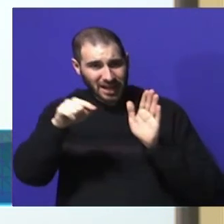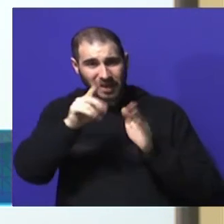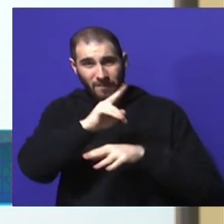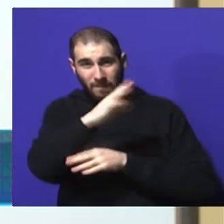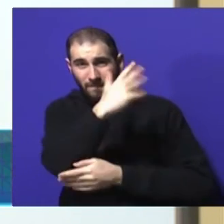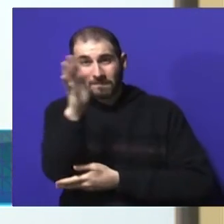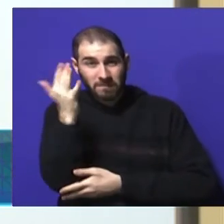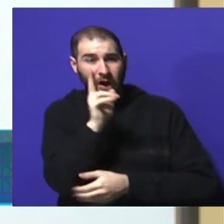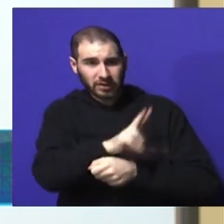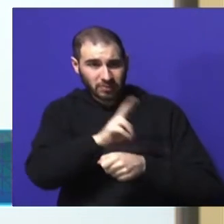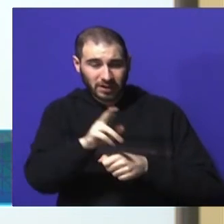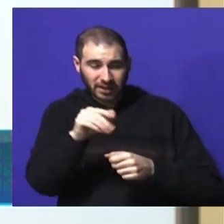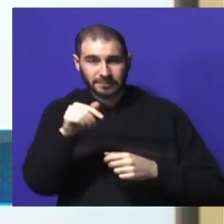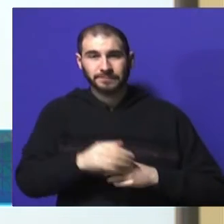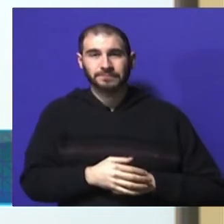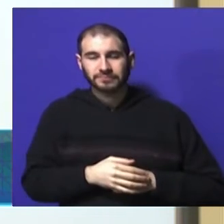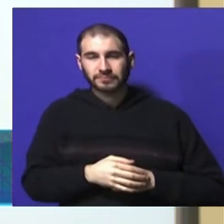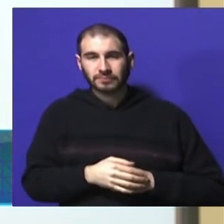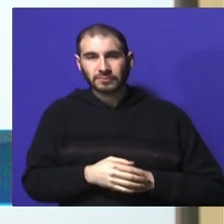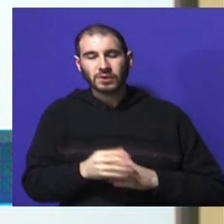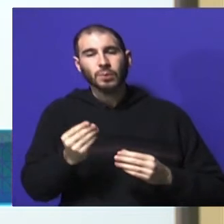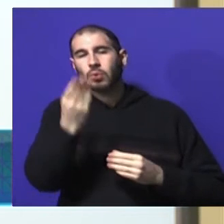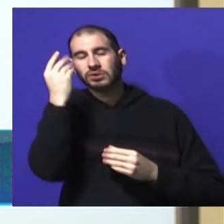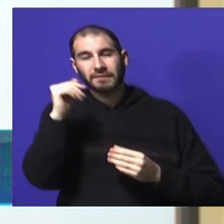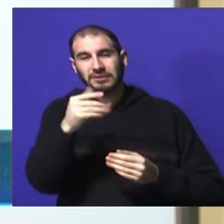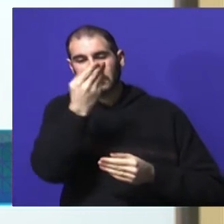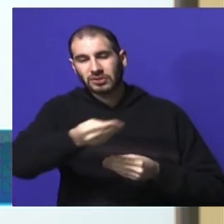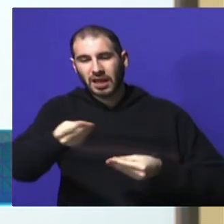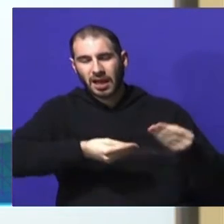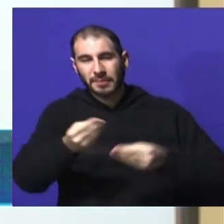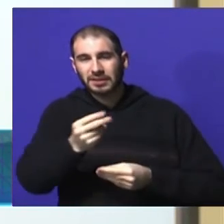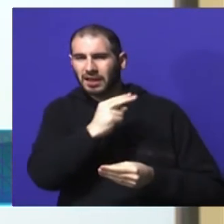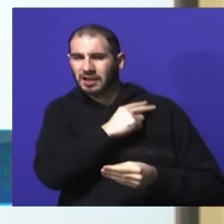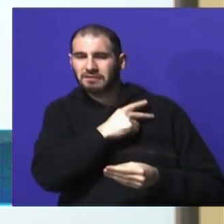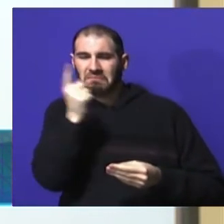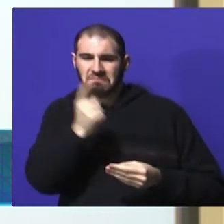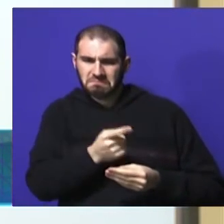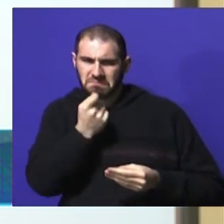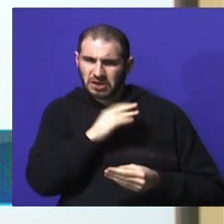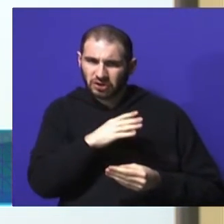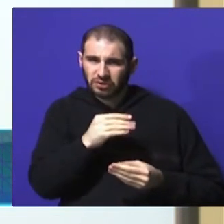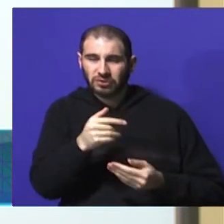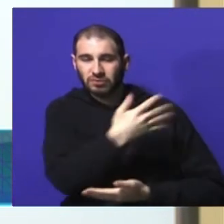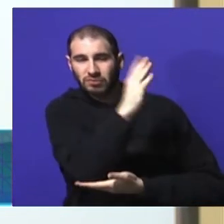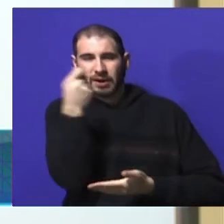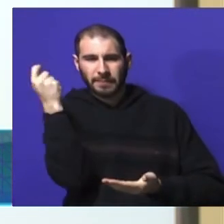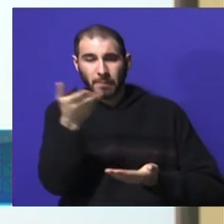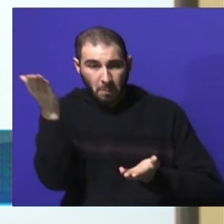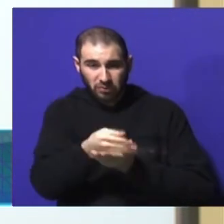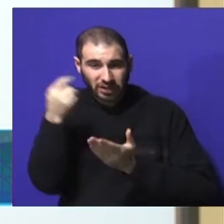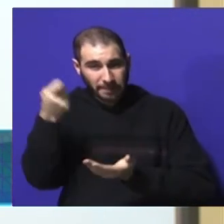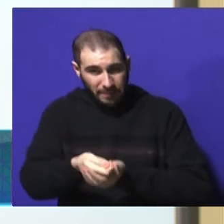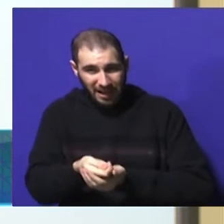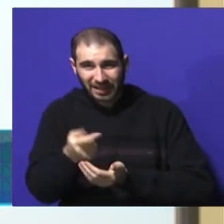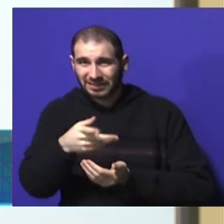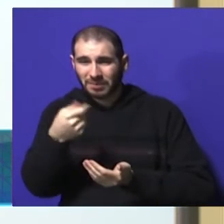los bosques nativos. Y muchas veces los empresarios terratenientes prefieren desmontar, pagar la multa, que no